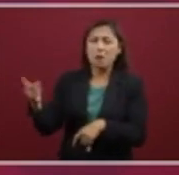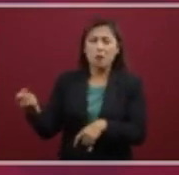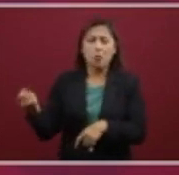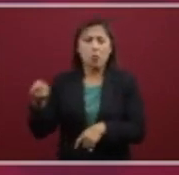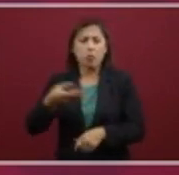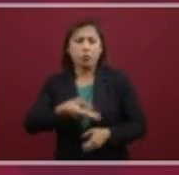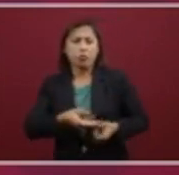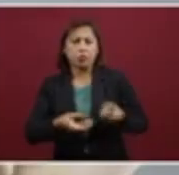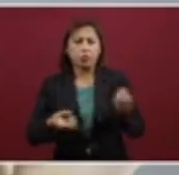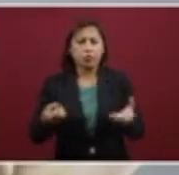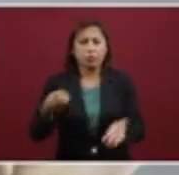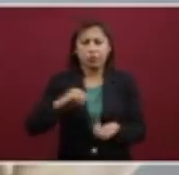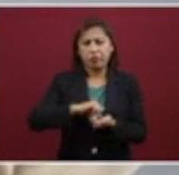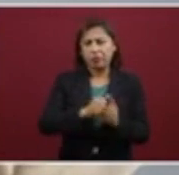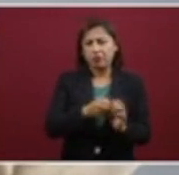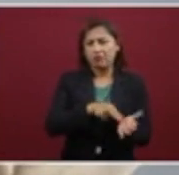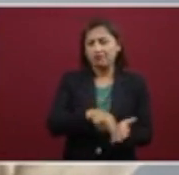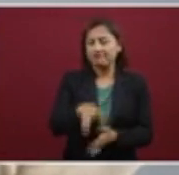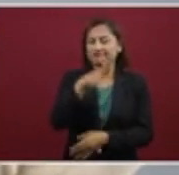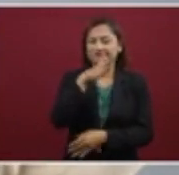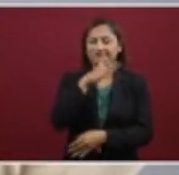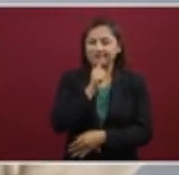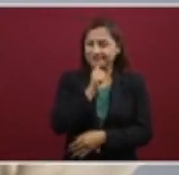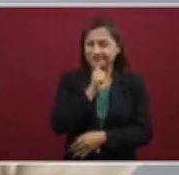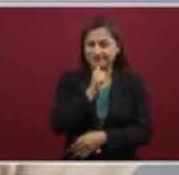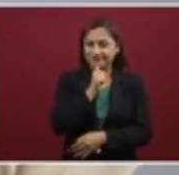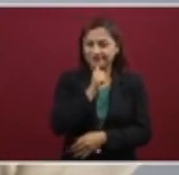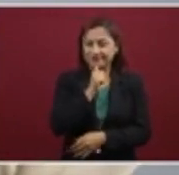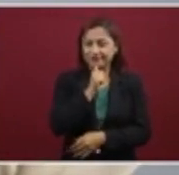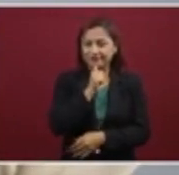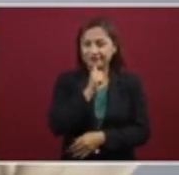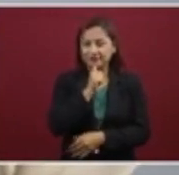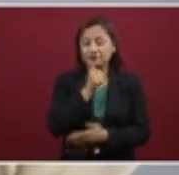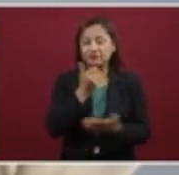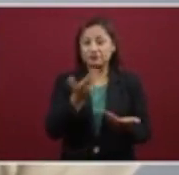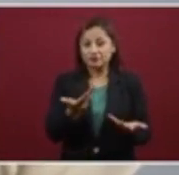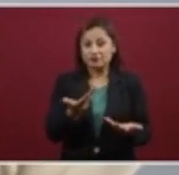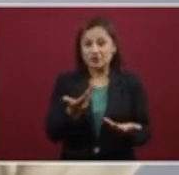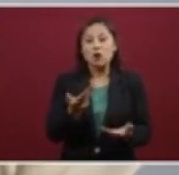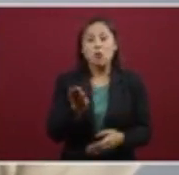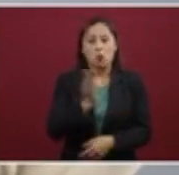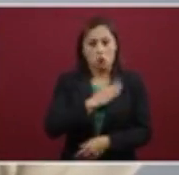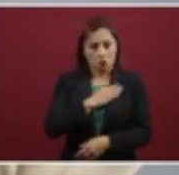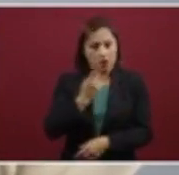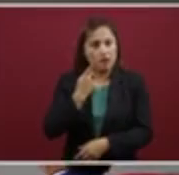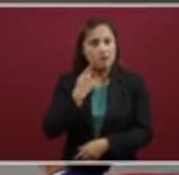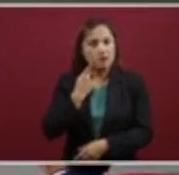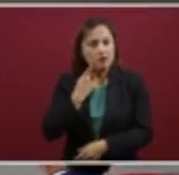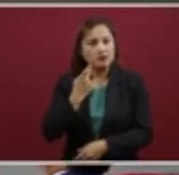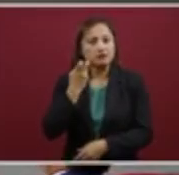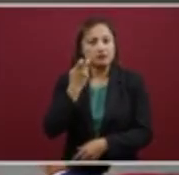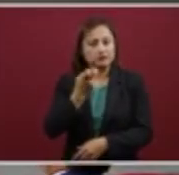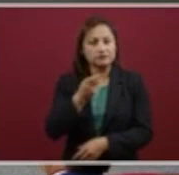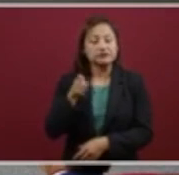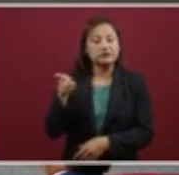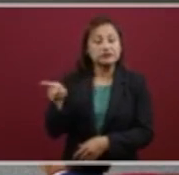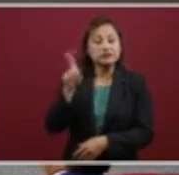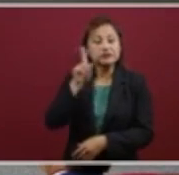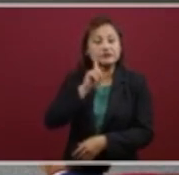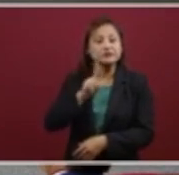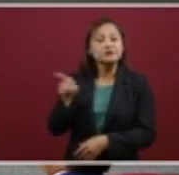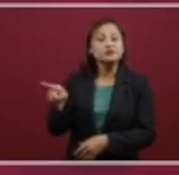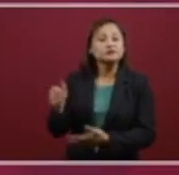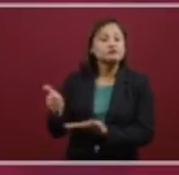la buena política. Ella es la encargada de la